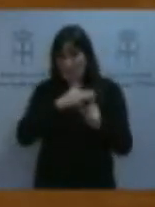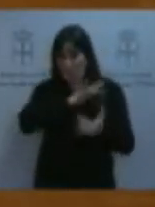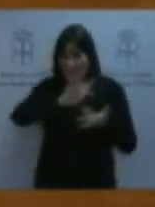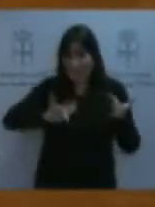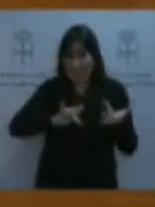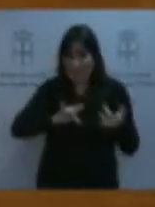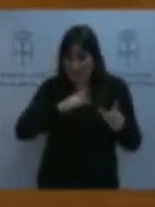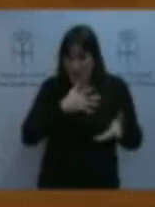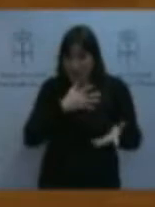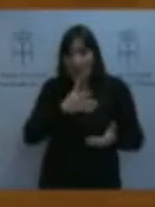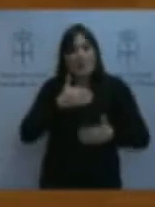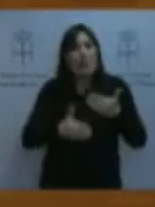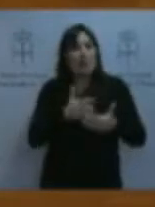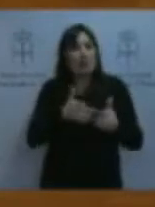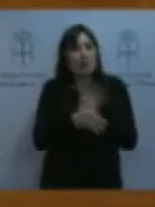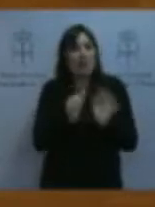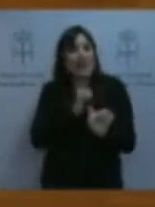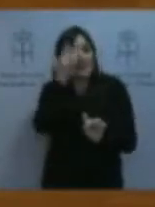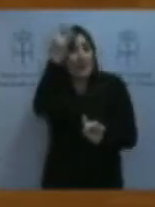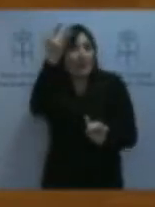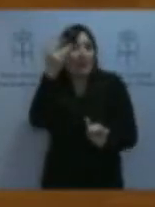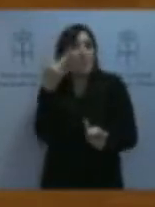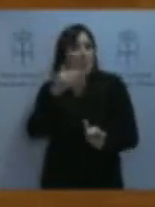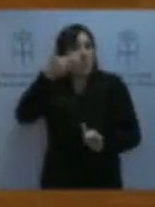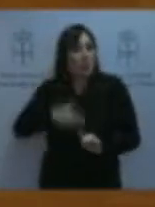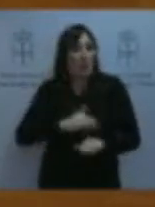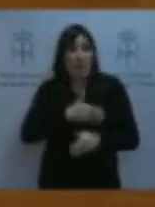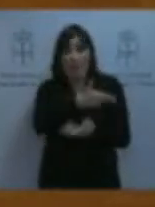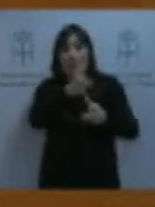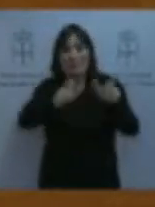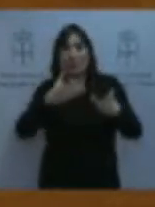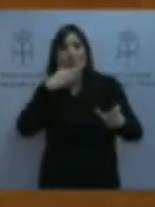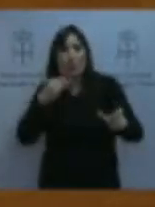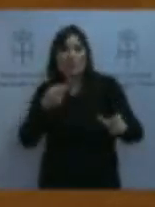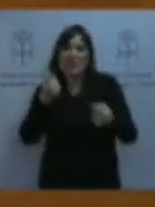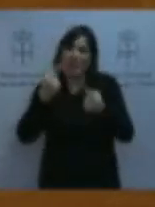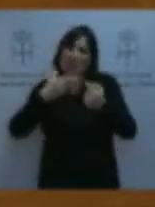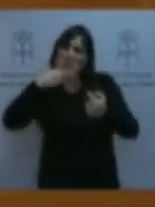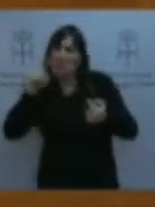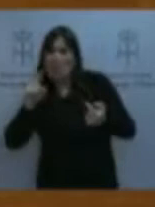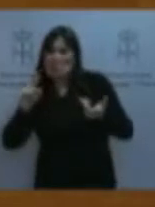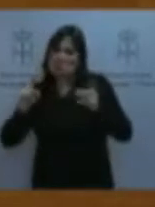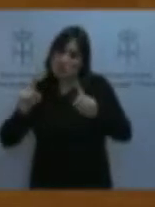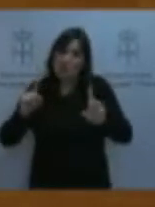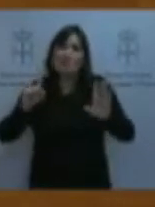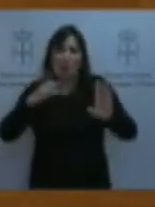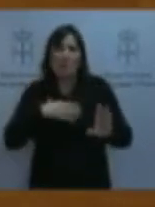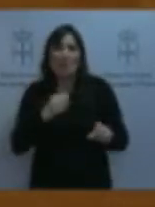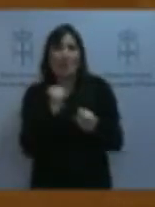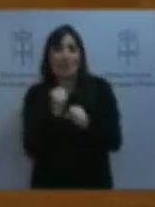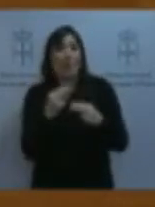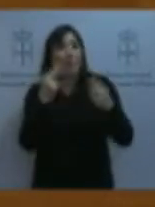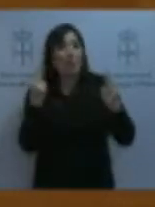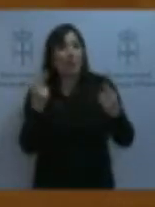para mucha gente, jóvenes y no tan jóvenes, que pueden encontrar en el empleo público una estabilidad y un futuro que esta crisis ha dejado